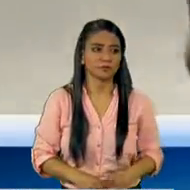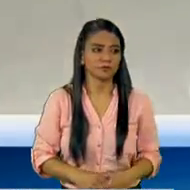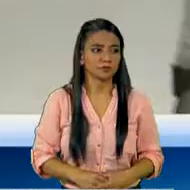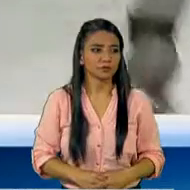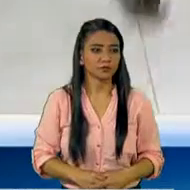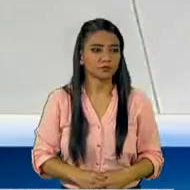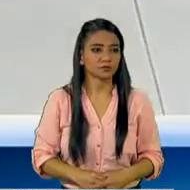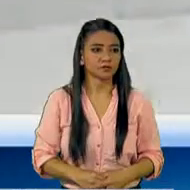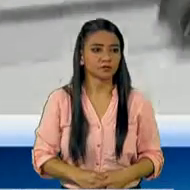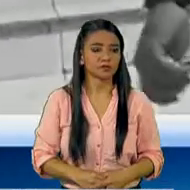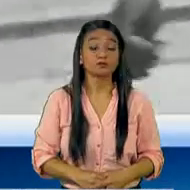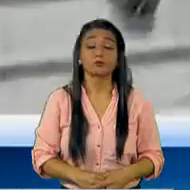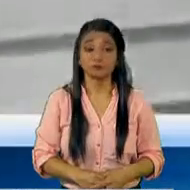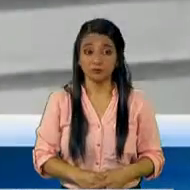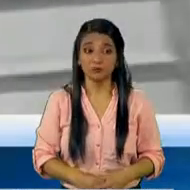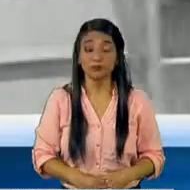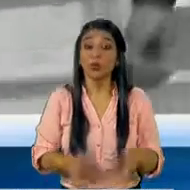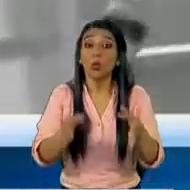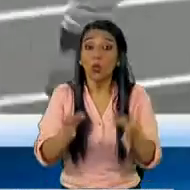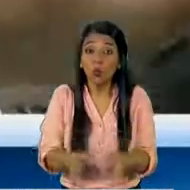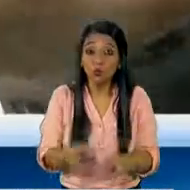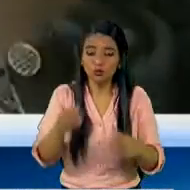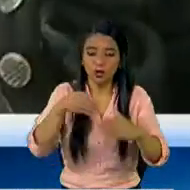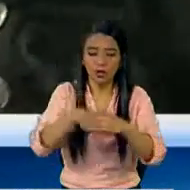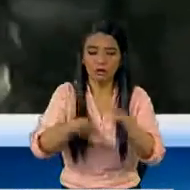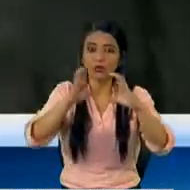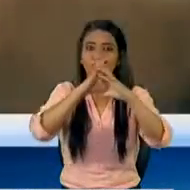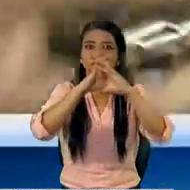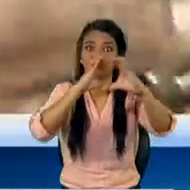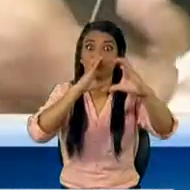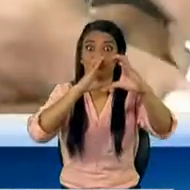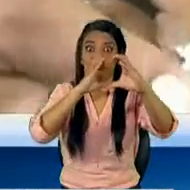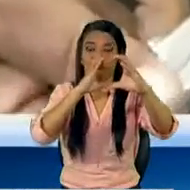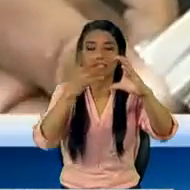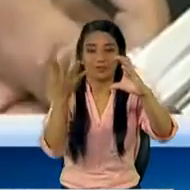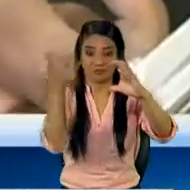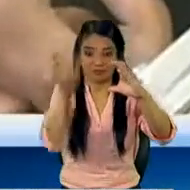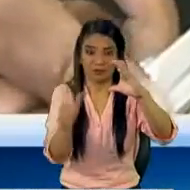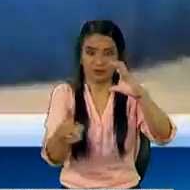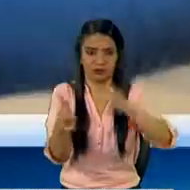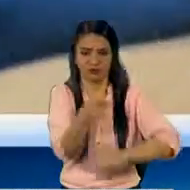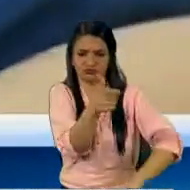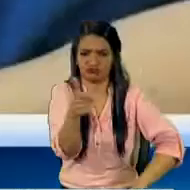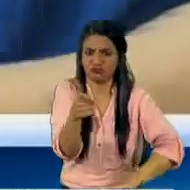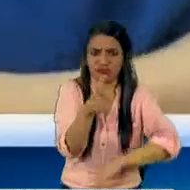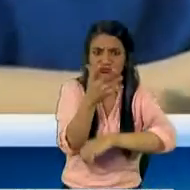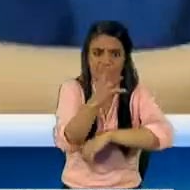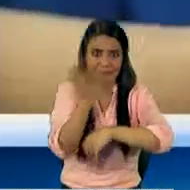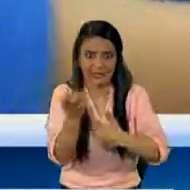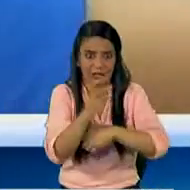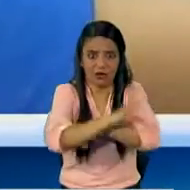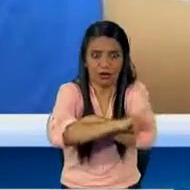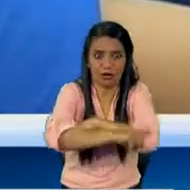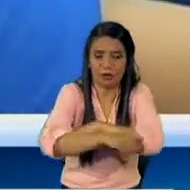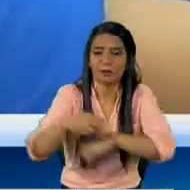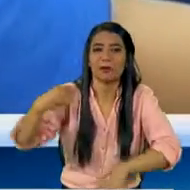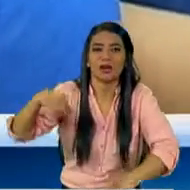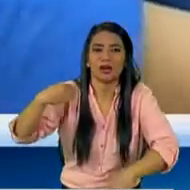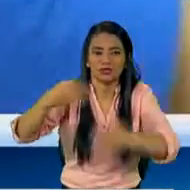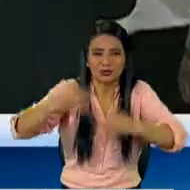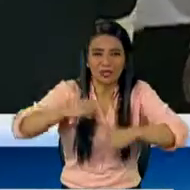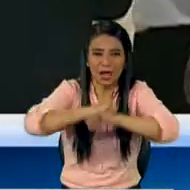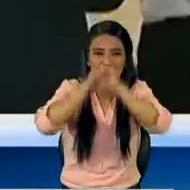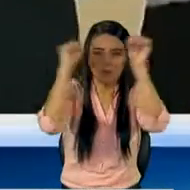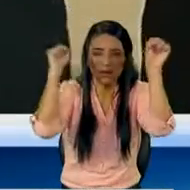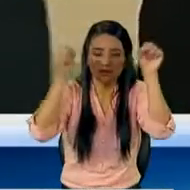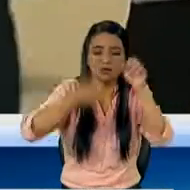Lo atraparon los mismos pasajeros apenas levantó el arma en el bus durante la madrugada de este miércoles, cuando circulaban